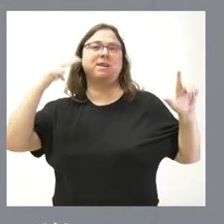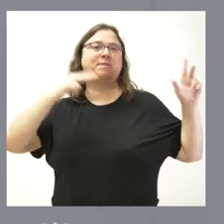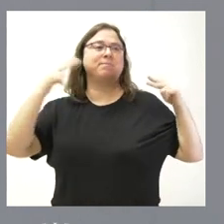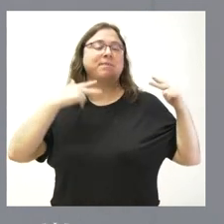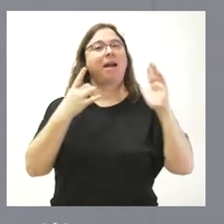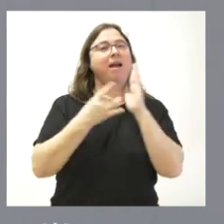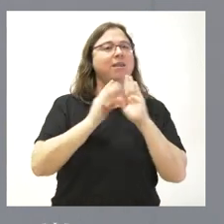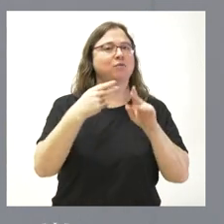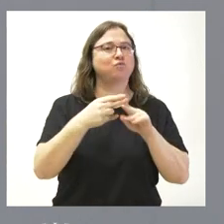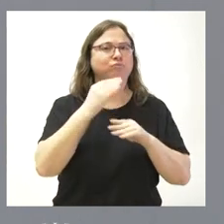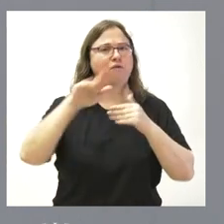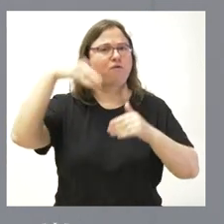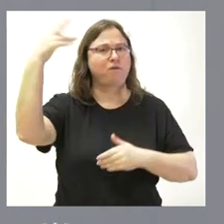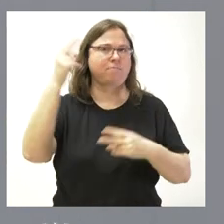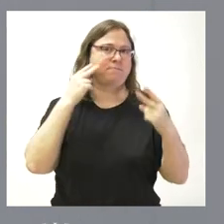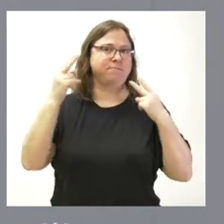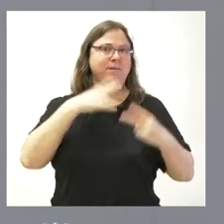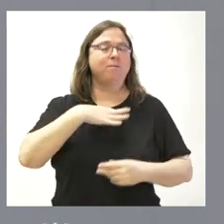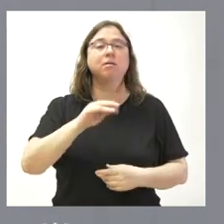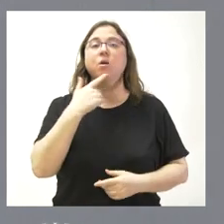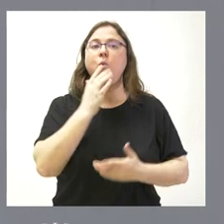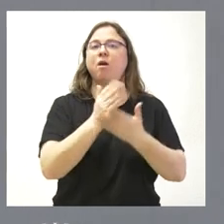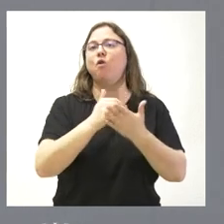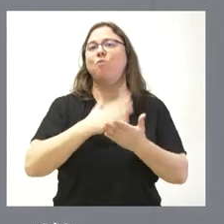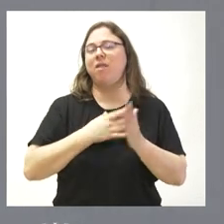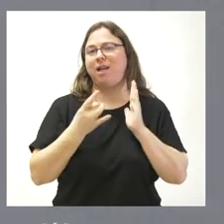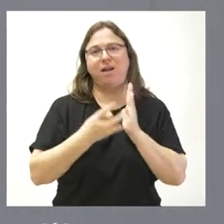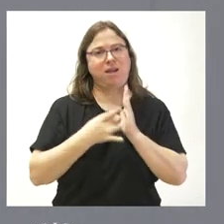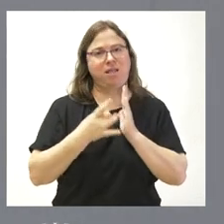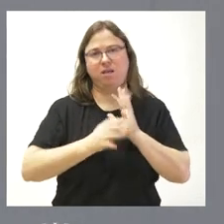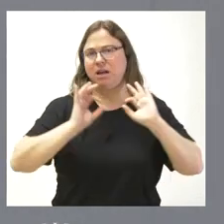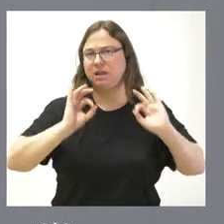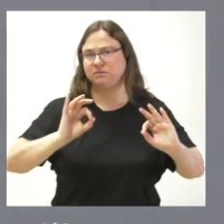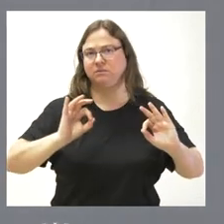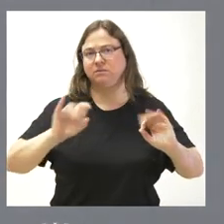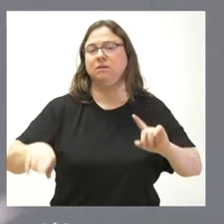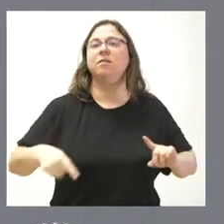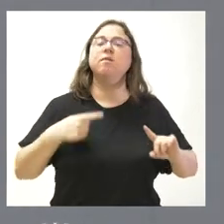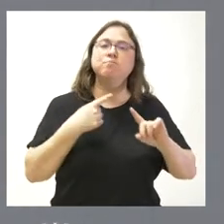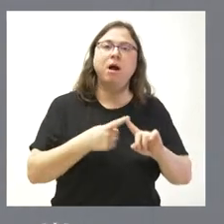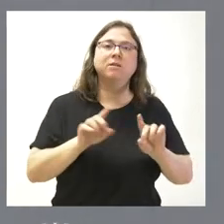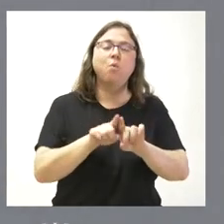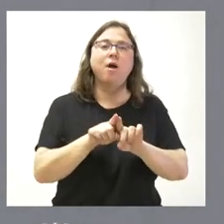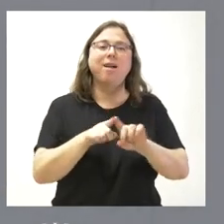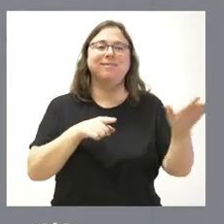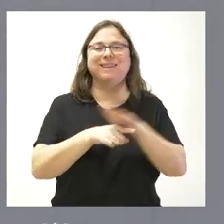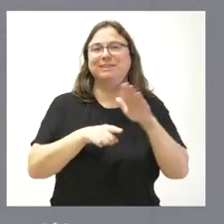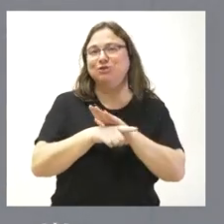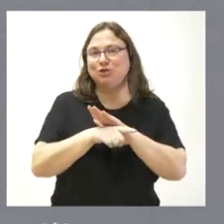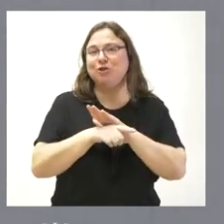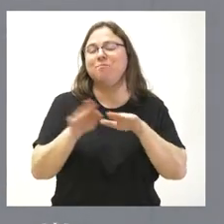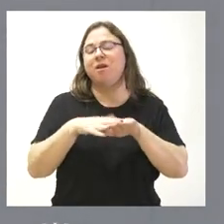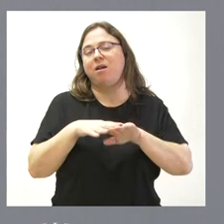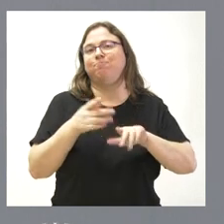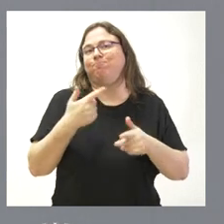calidad de nuestros productos en el exterior como comunidad que somos de calidad eh Y de gestión en todo lo que es el ámbito de la